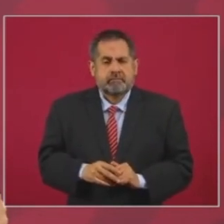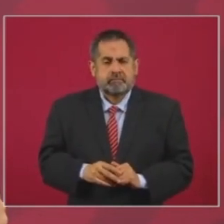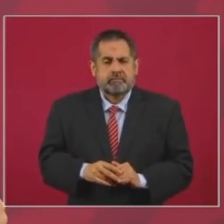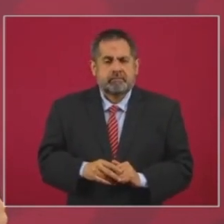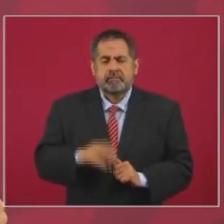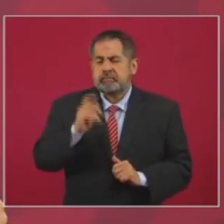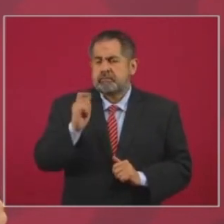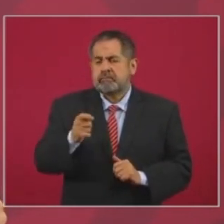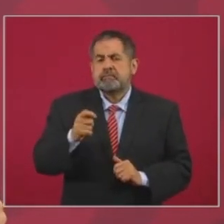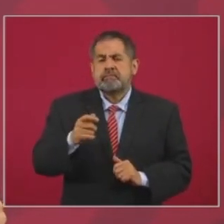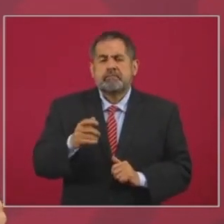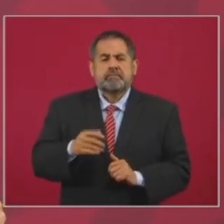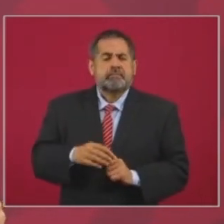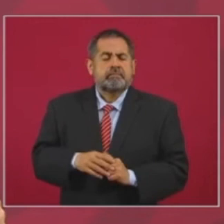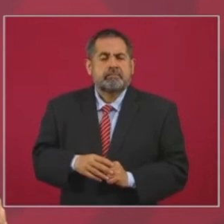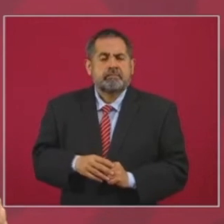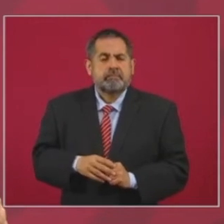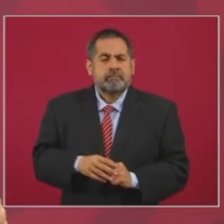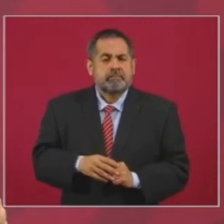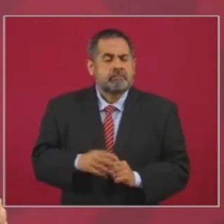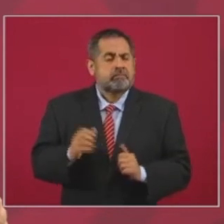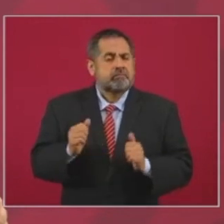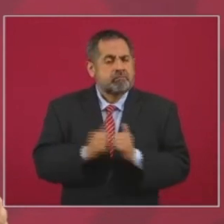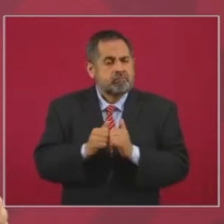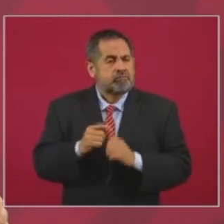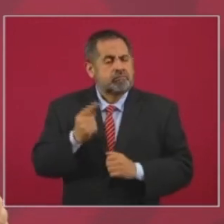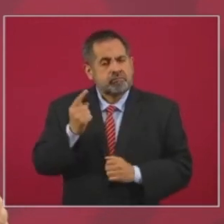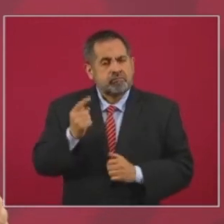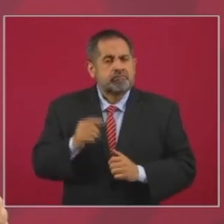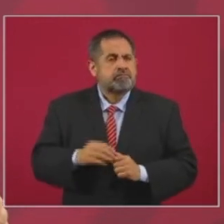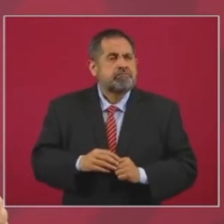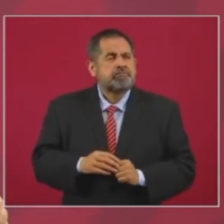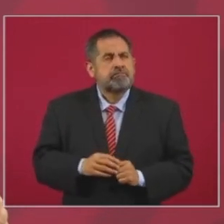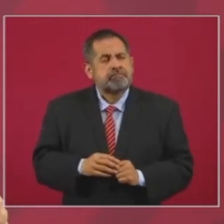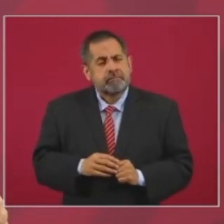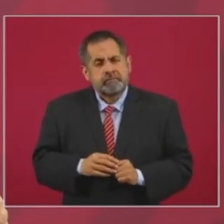desde luego de manera